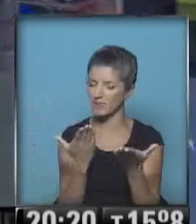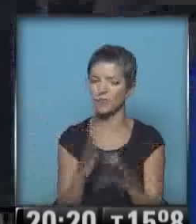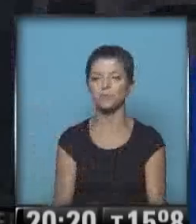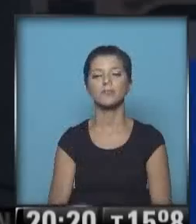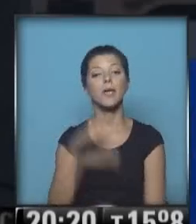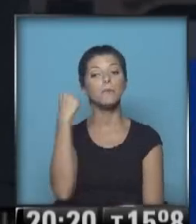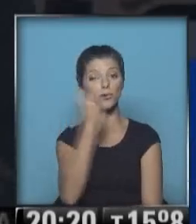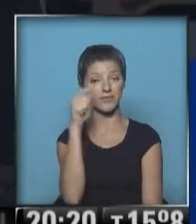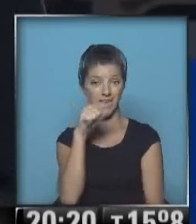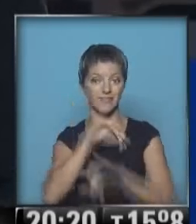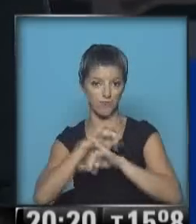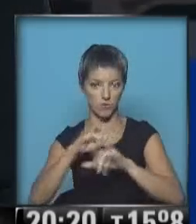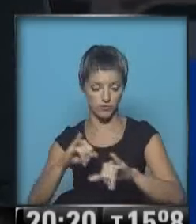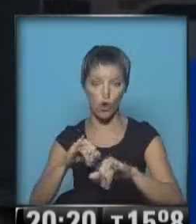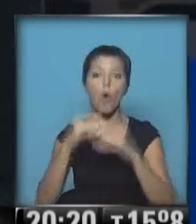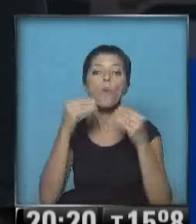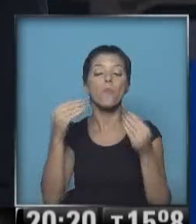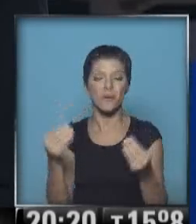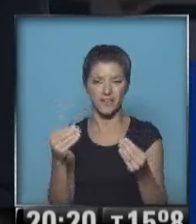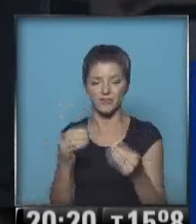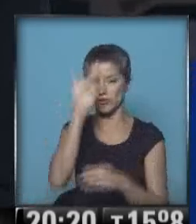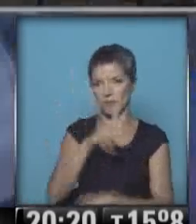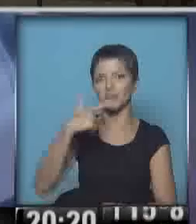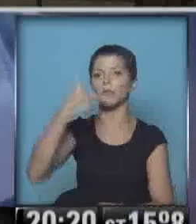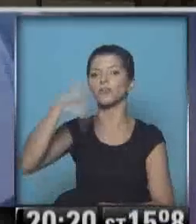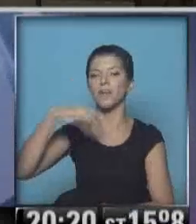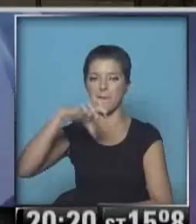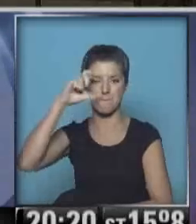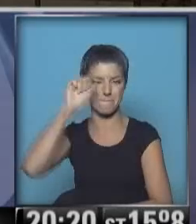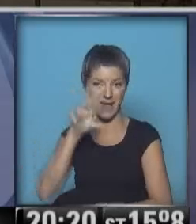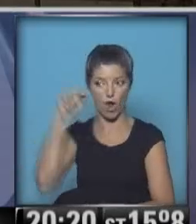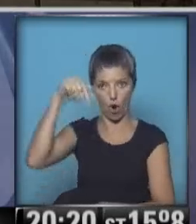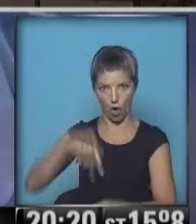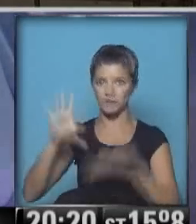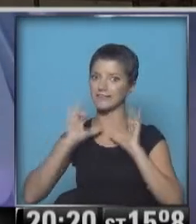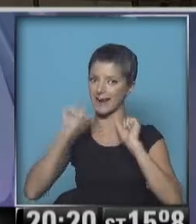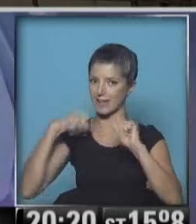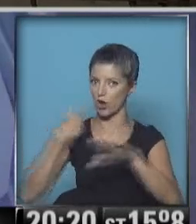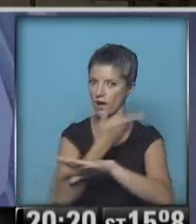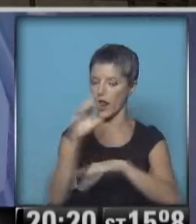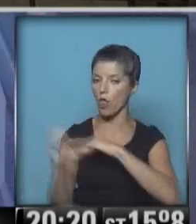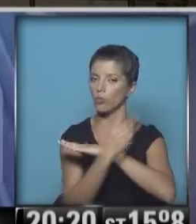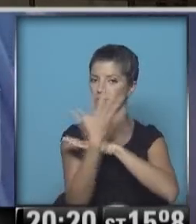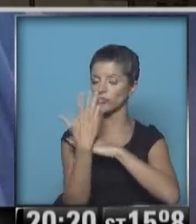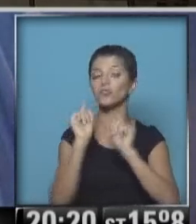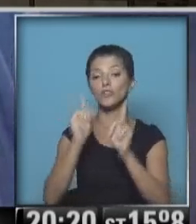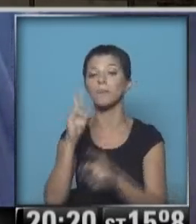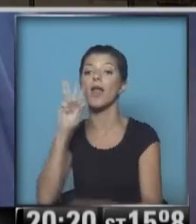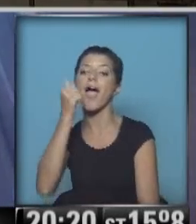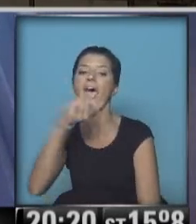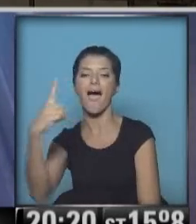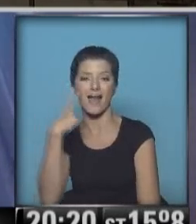el acto Sin lugar a dudas No solamente por la presencia de Ernesto samper el actual Secretario de unasur sino también ahí estaba Alí